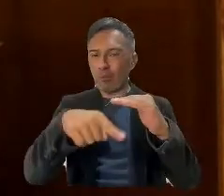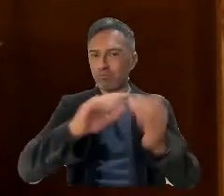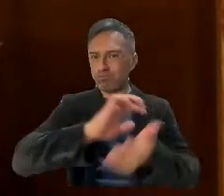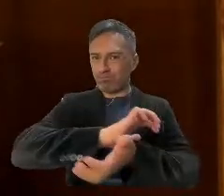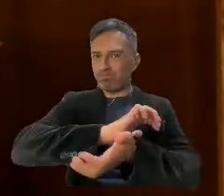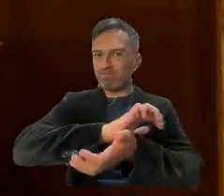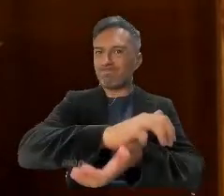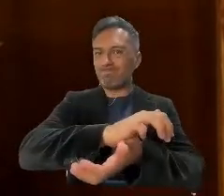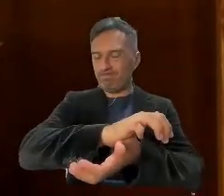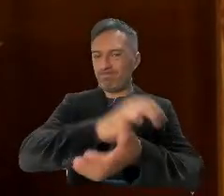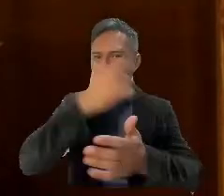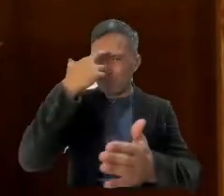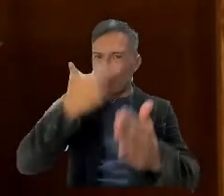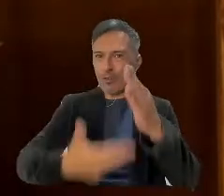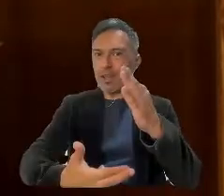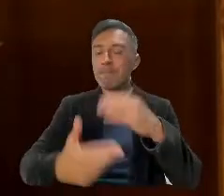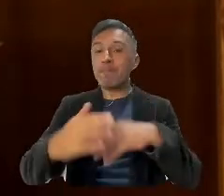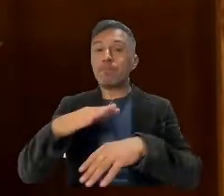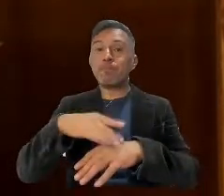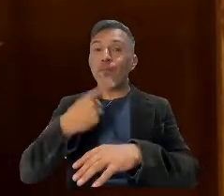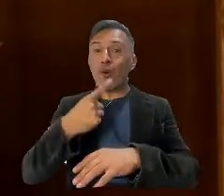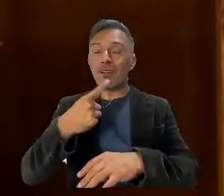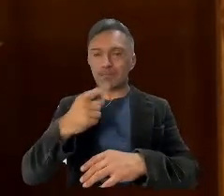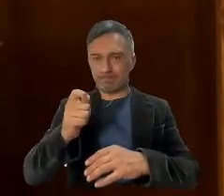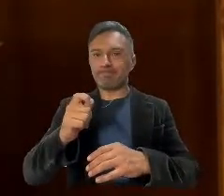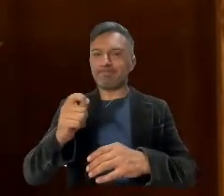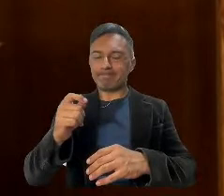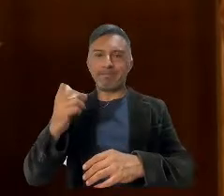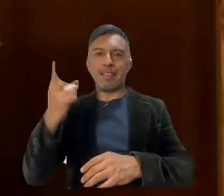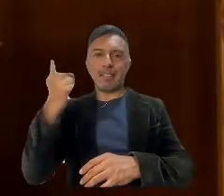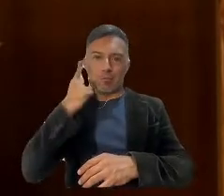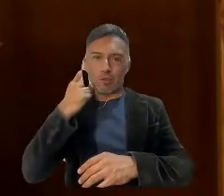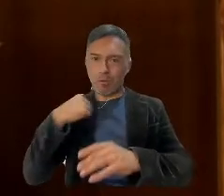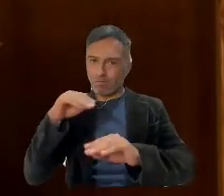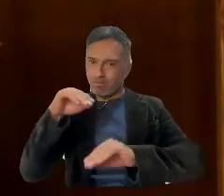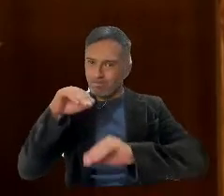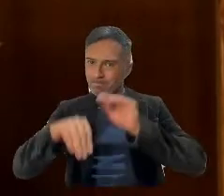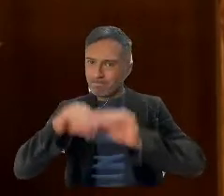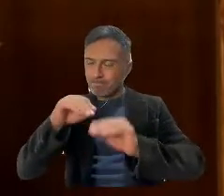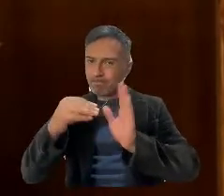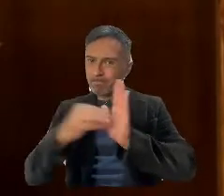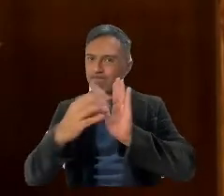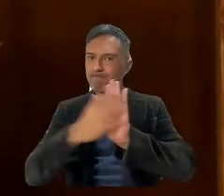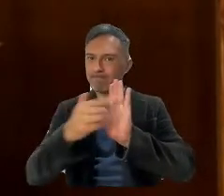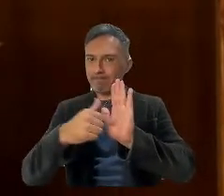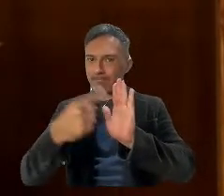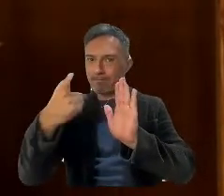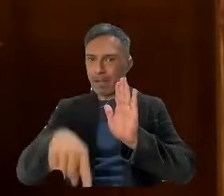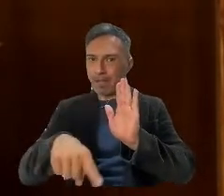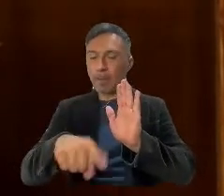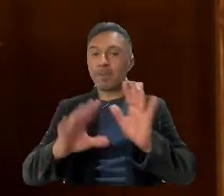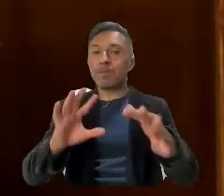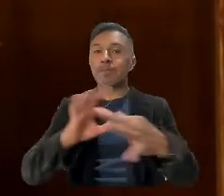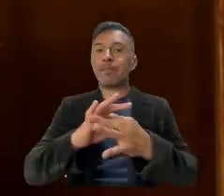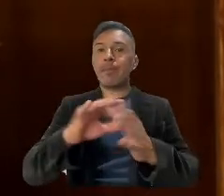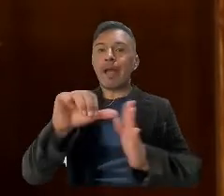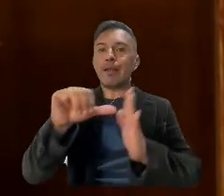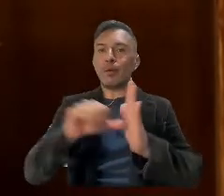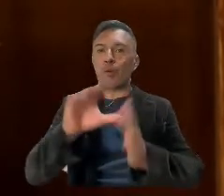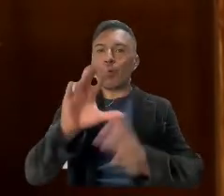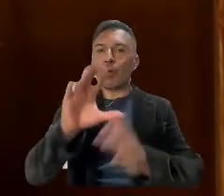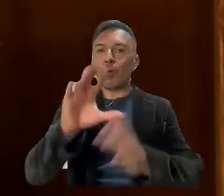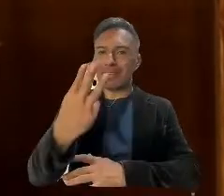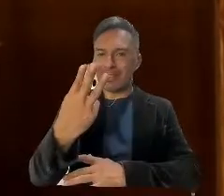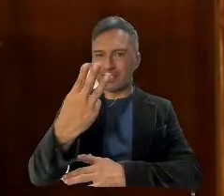desigualdad establecida por el legislador con respecto a lo previsto por el artículo 43 con relación a